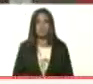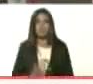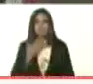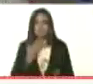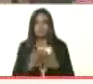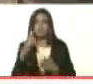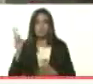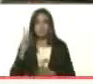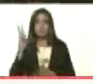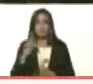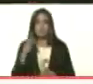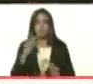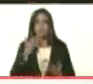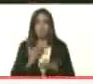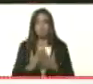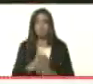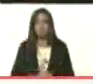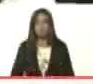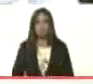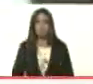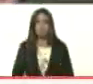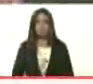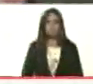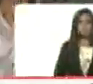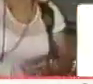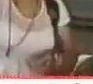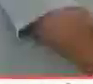Gracias, Venezuela. Muchas gracias.